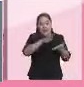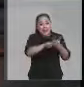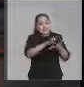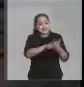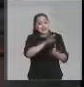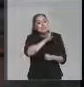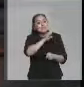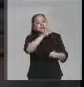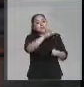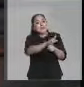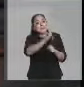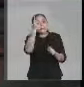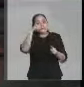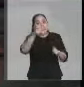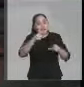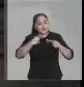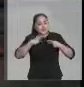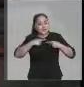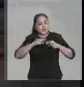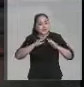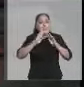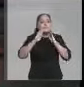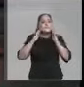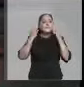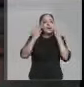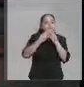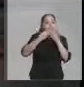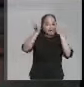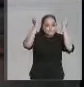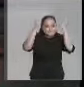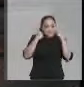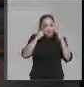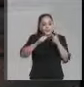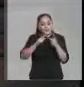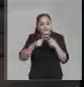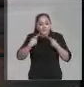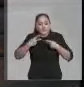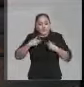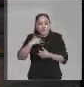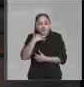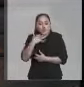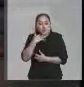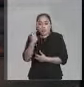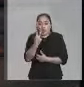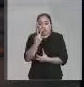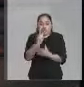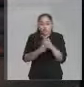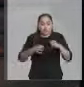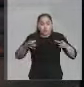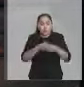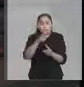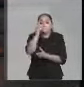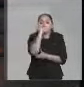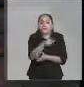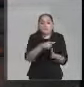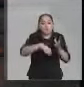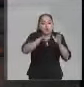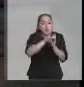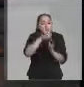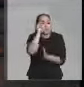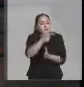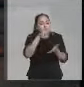especial en la que estén los del crimen organizado y los corruptos, sí, los dos, que compartan celdas, que compartan